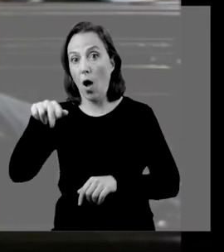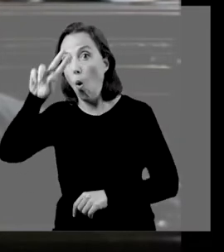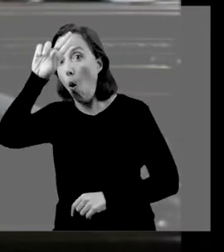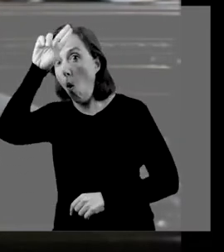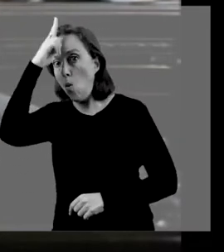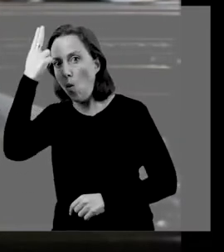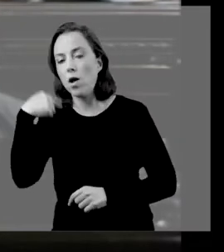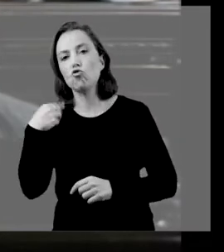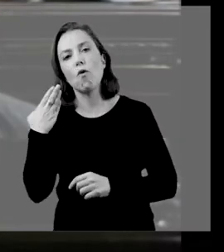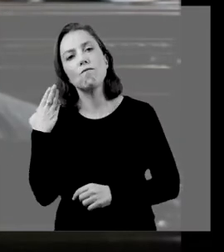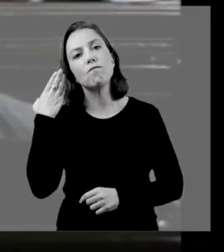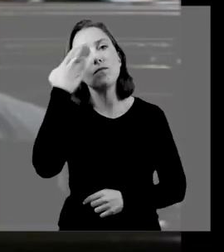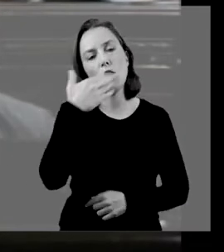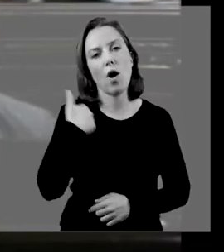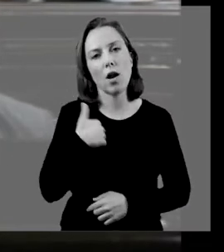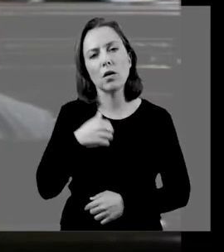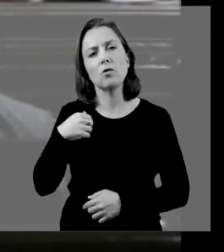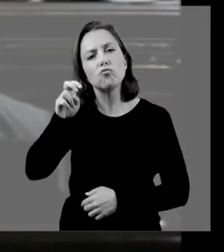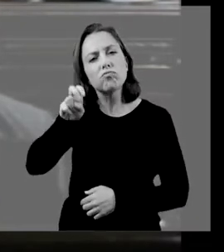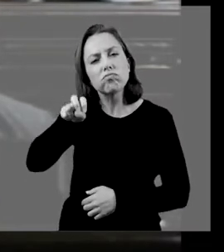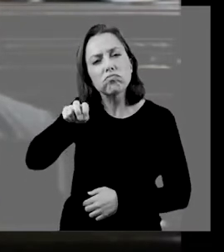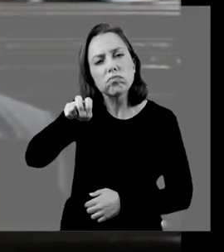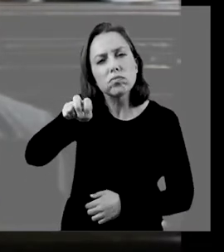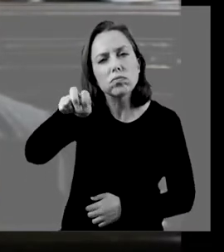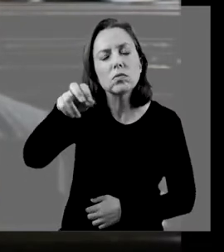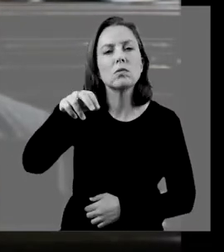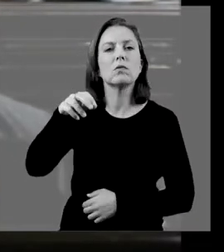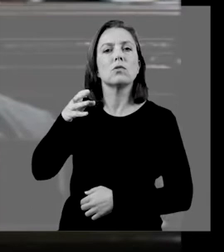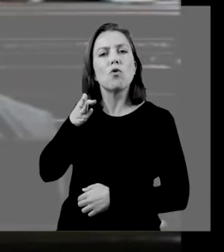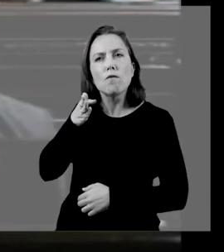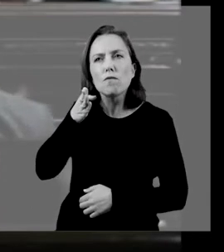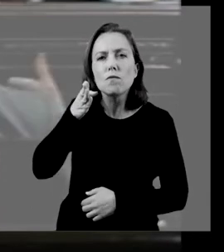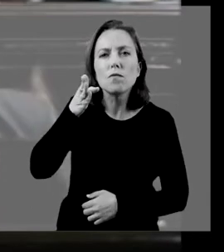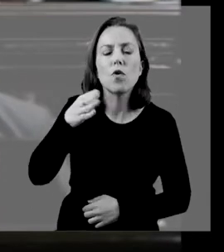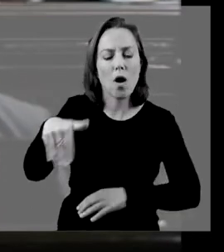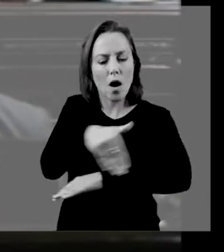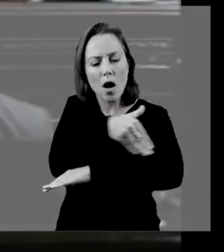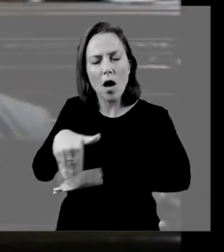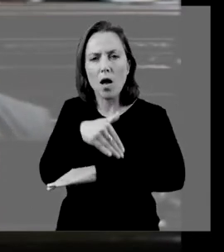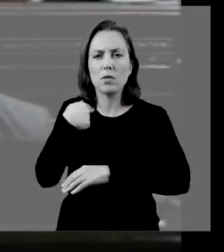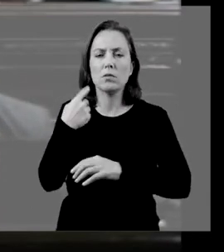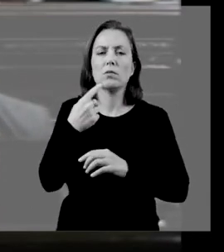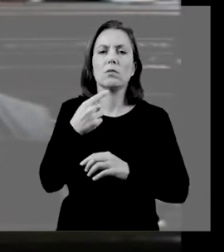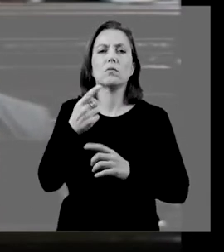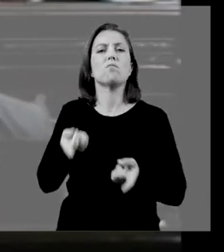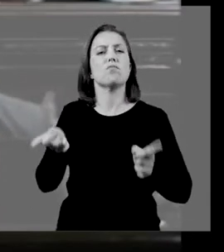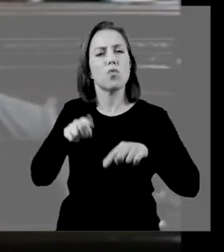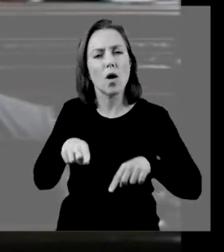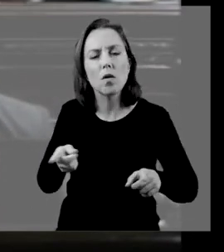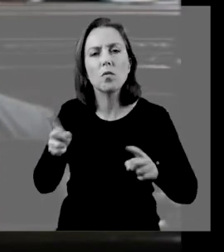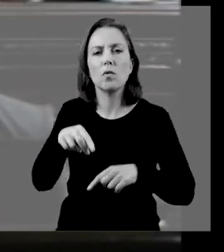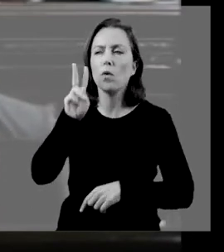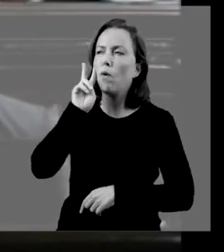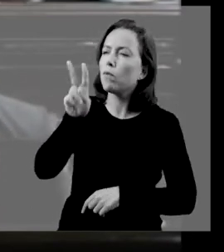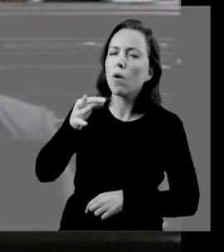entonces recorro largamente esa avenida, doy vueltas, hasta que en un momento determinado hay una serie de detalles muy claros. El